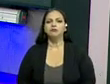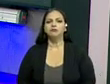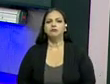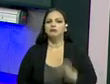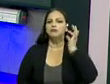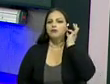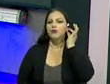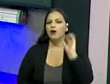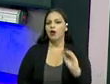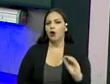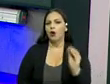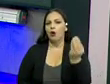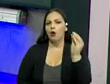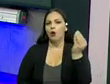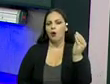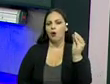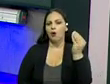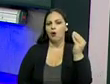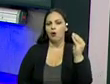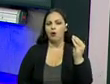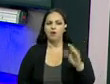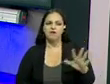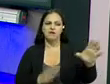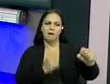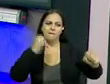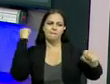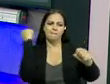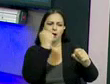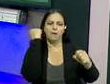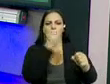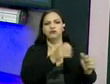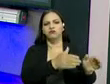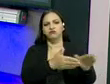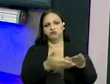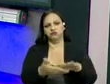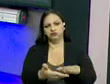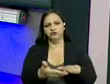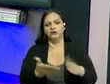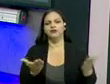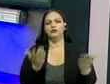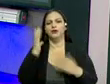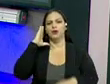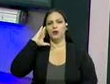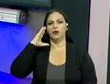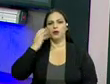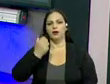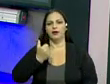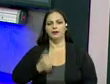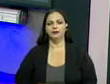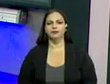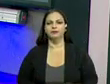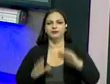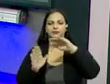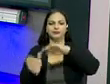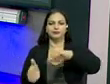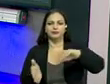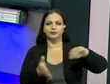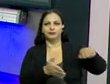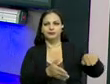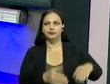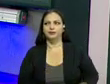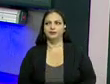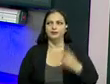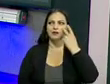joven mujer en Cuenca, Atenas del Ecuador. Bárbaro. Estudiantes protagonizaron